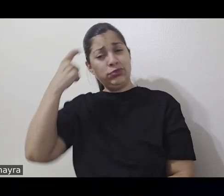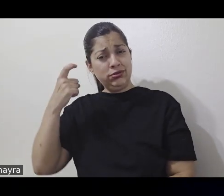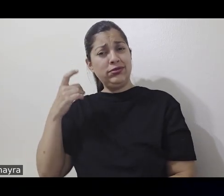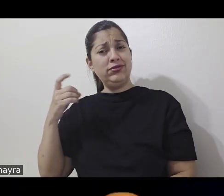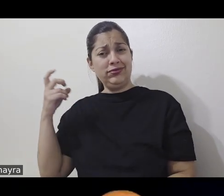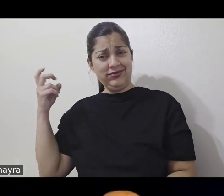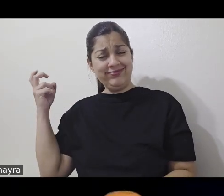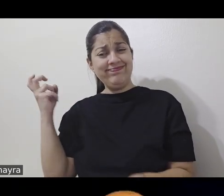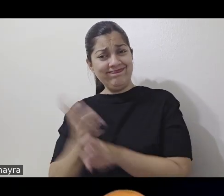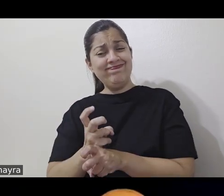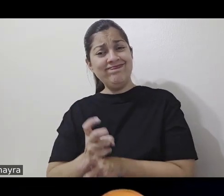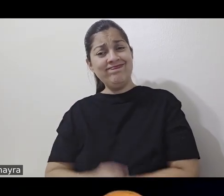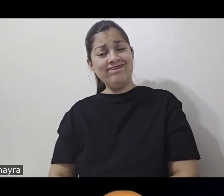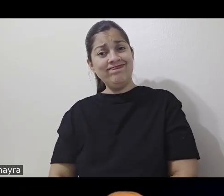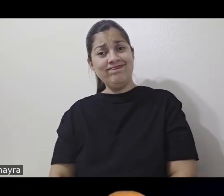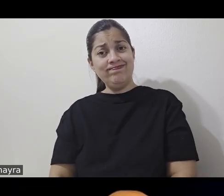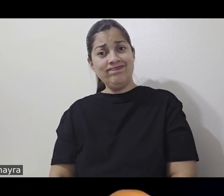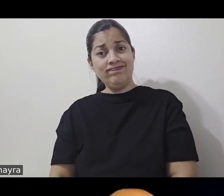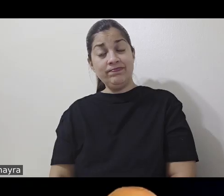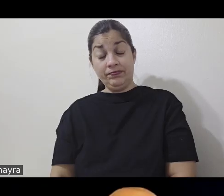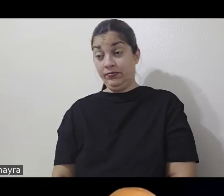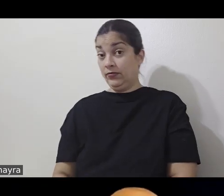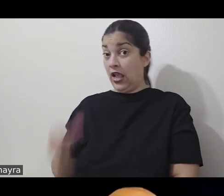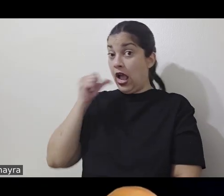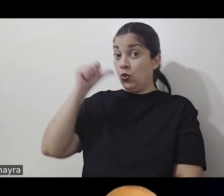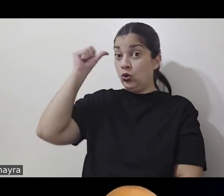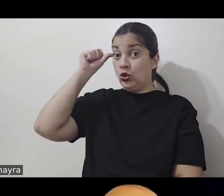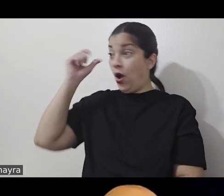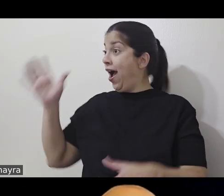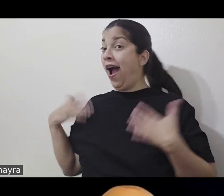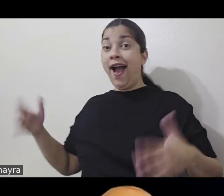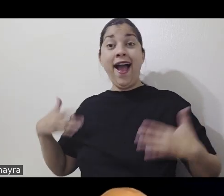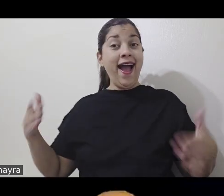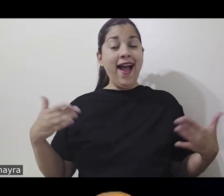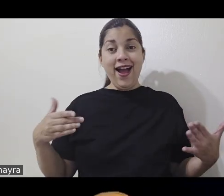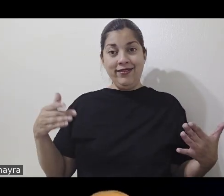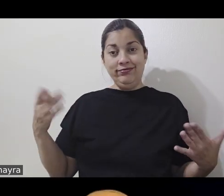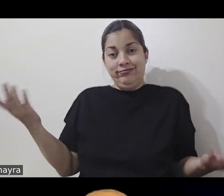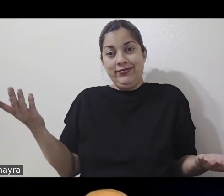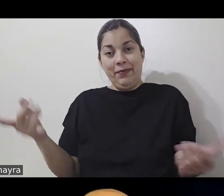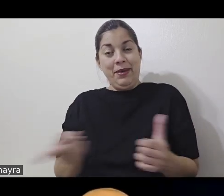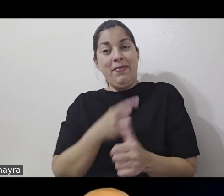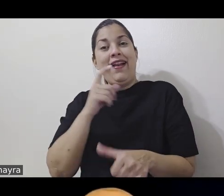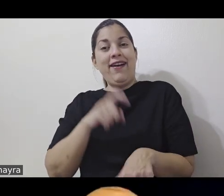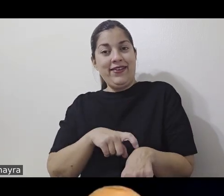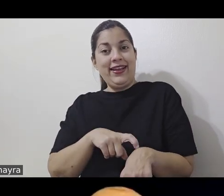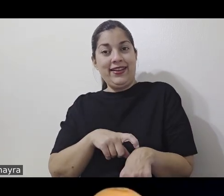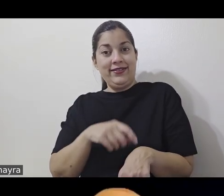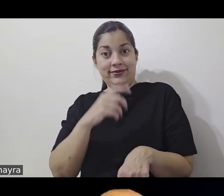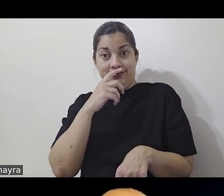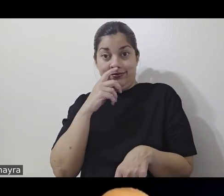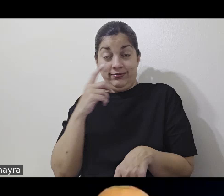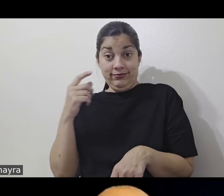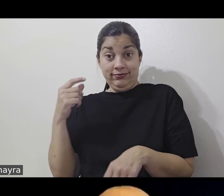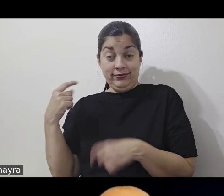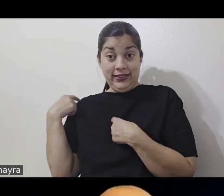Claro. Y bueno, que los adultos se alegraron muchísimo porque fue la primera vez desde Irma